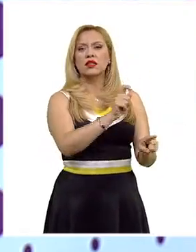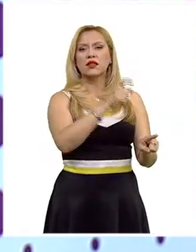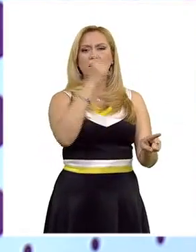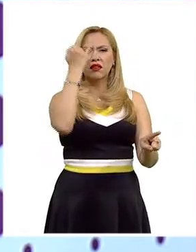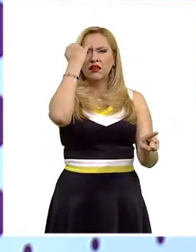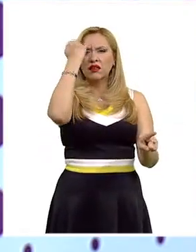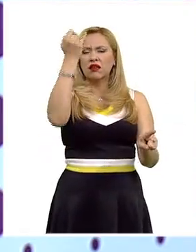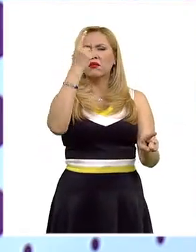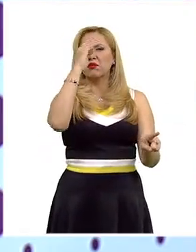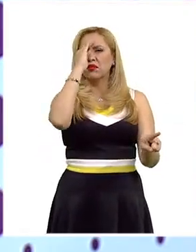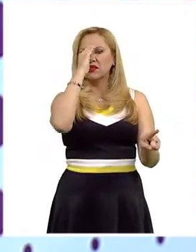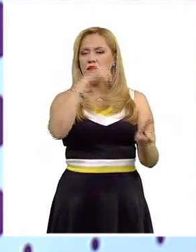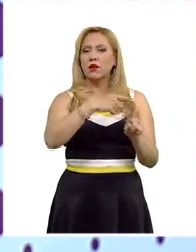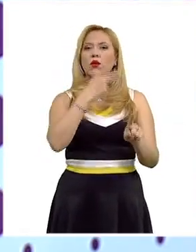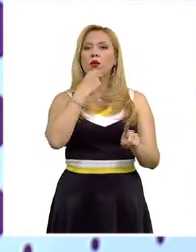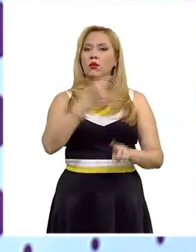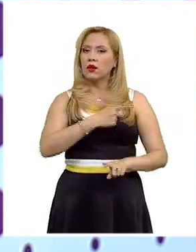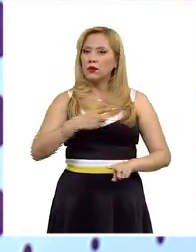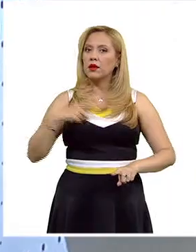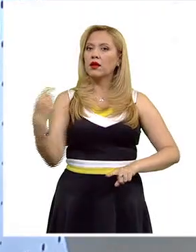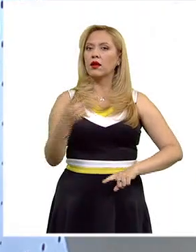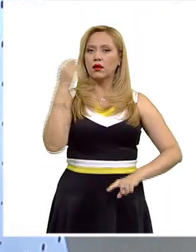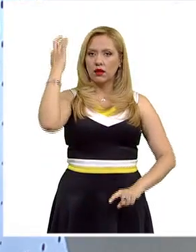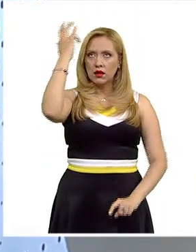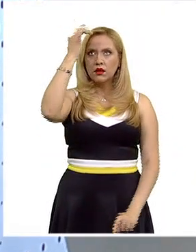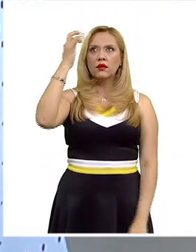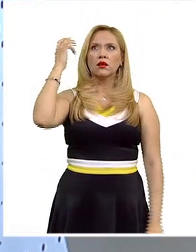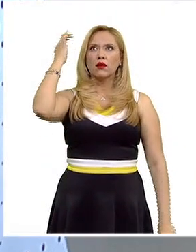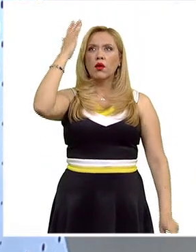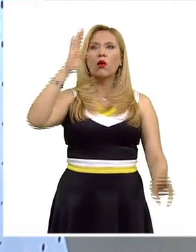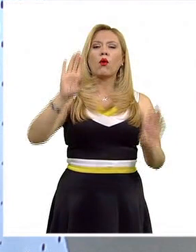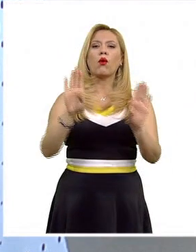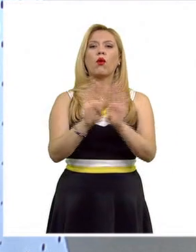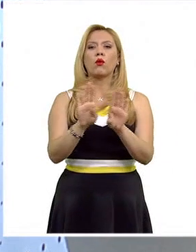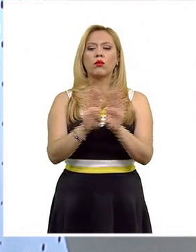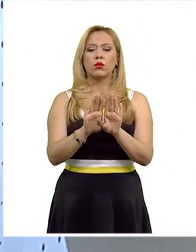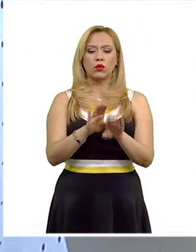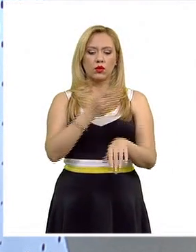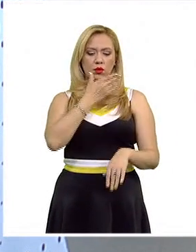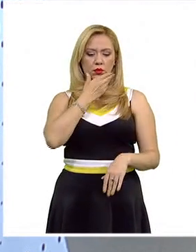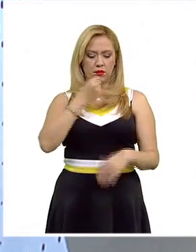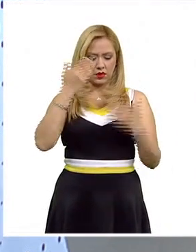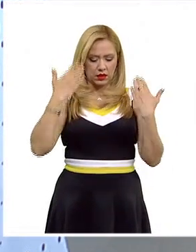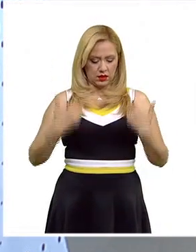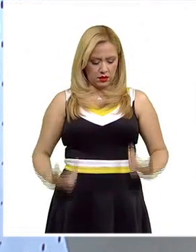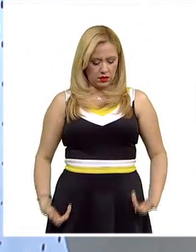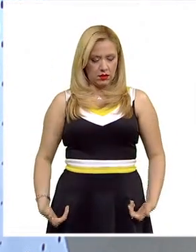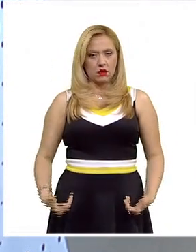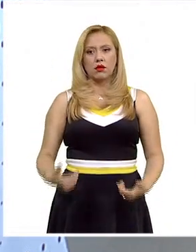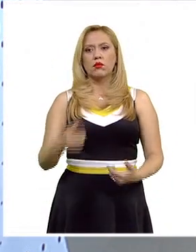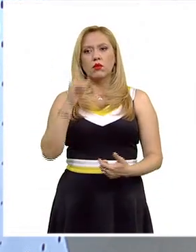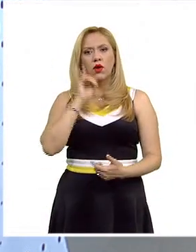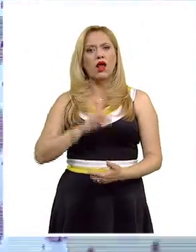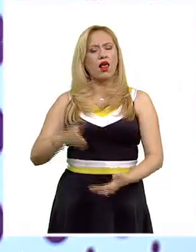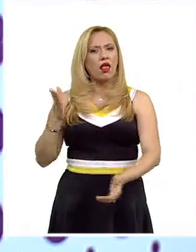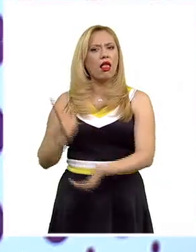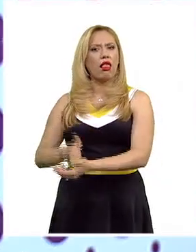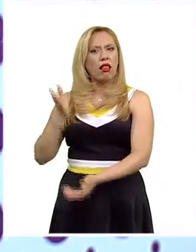los hombres tienen que hacer una reflexión muy importante de cómo construyen esa masculinidad que hace que todo el tiempo estén encima de las